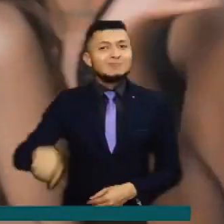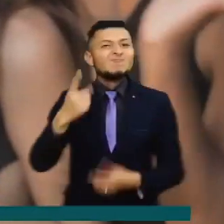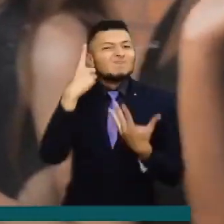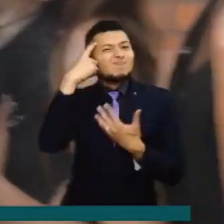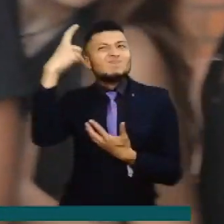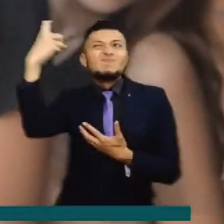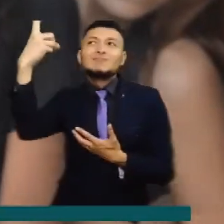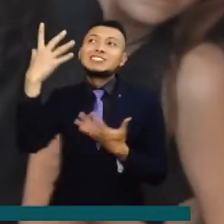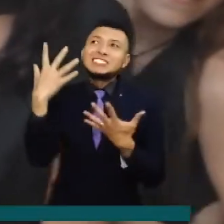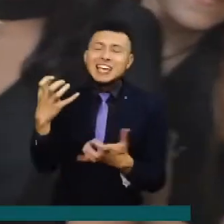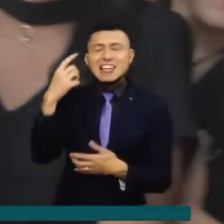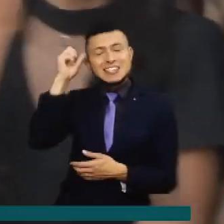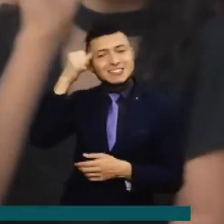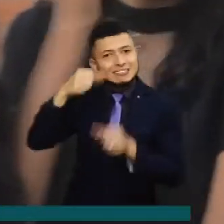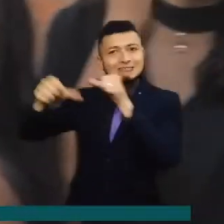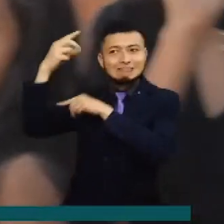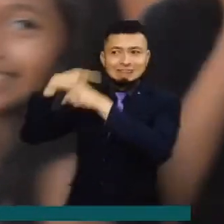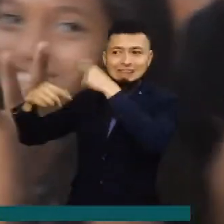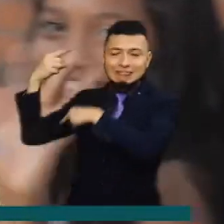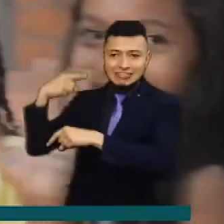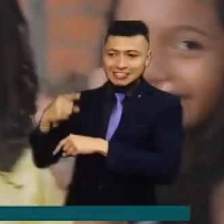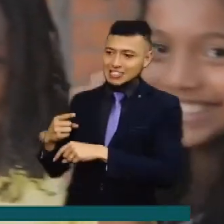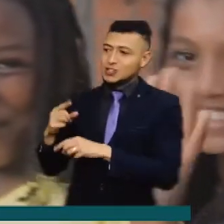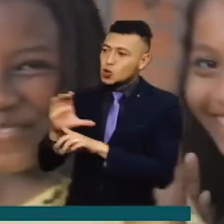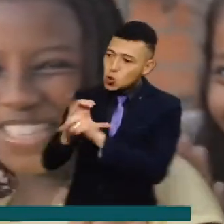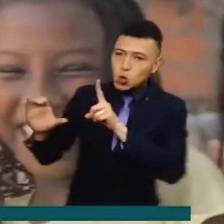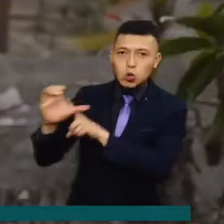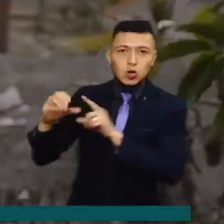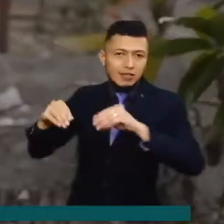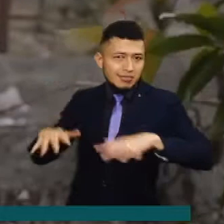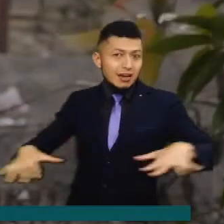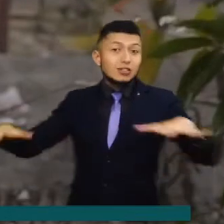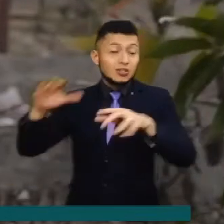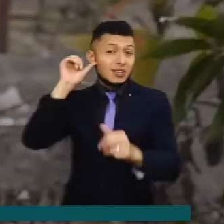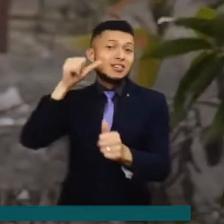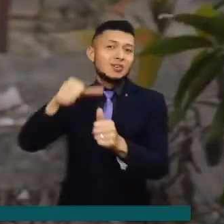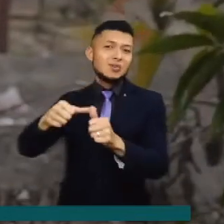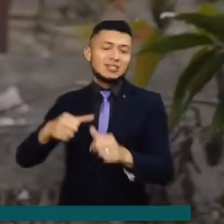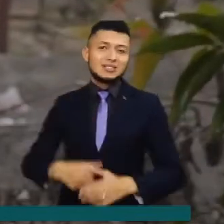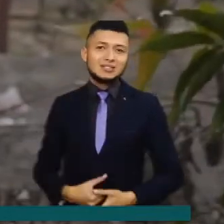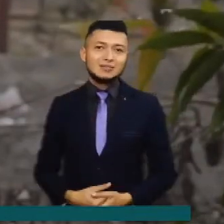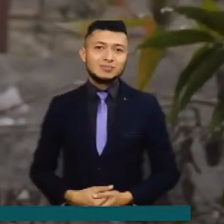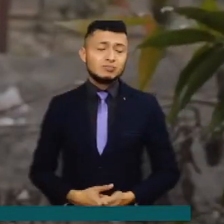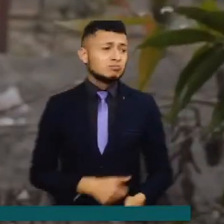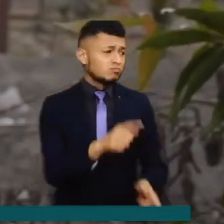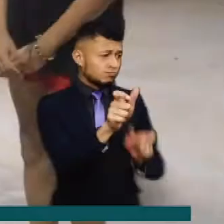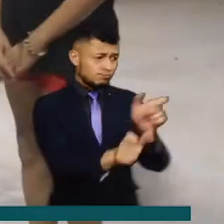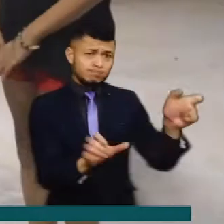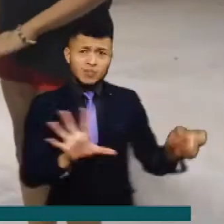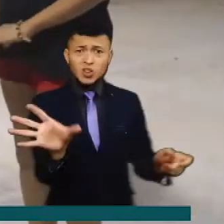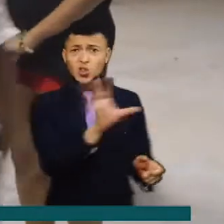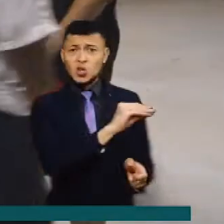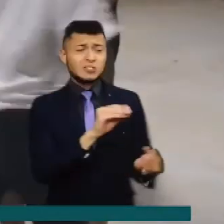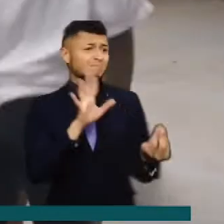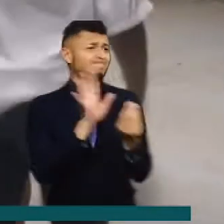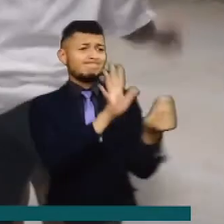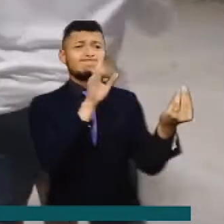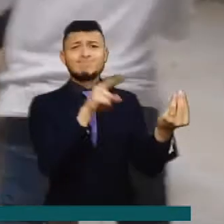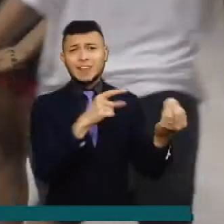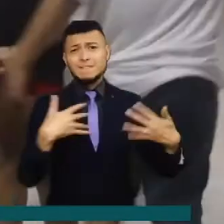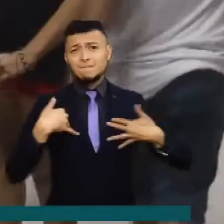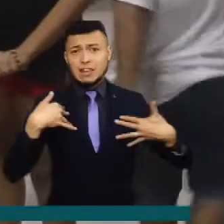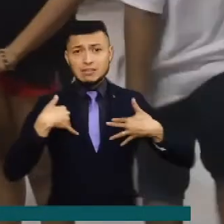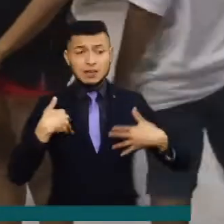buscan recordar sus raíces, su cultura y en parte sus territorios. Y todos los que usted ve acá son población víctima de